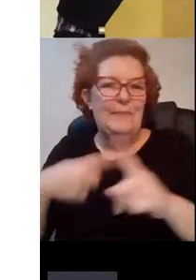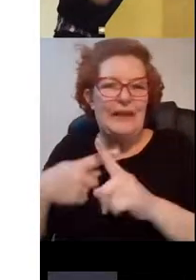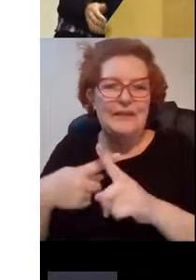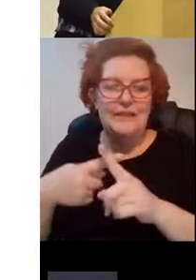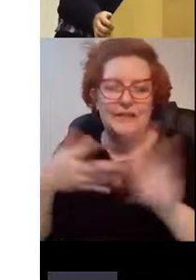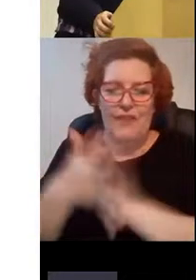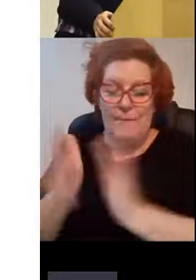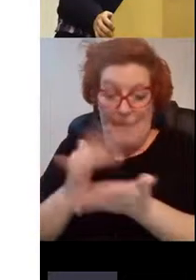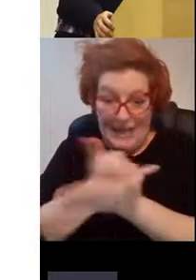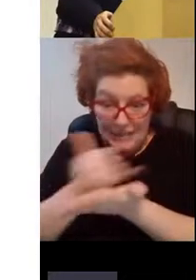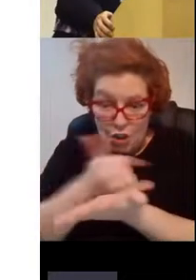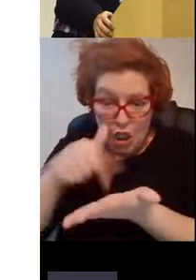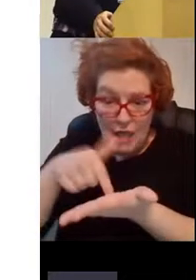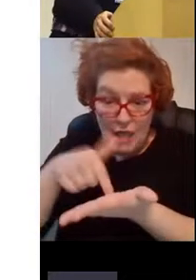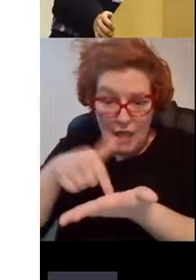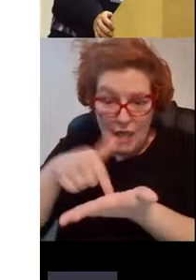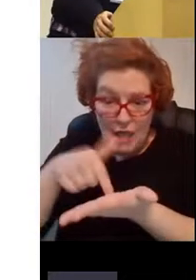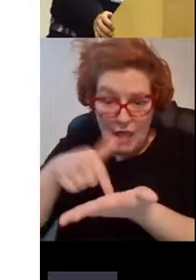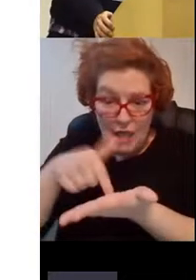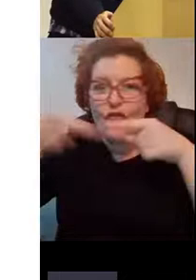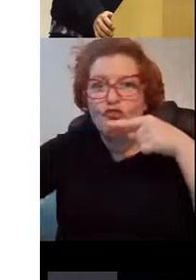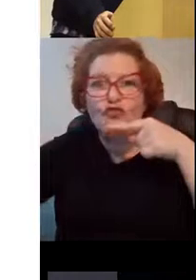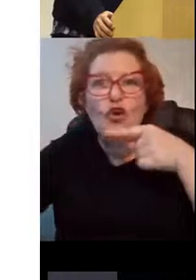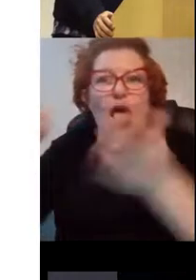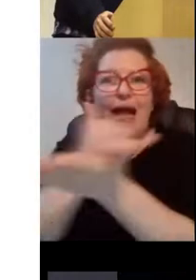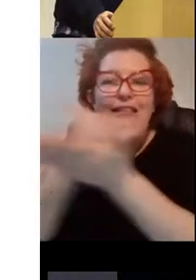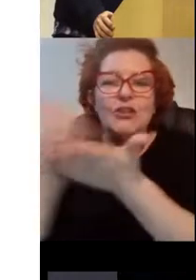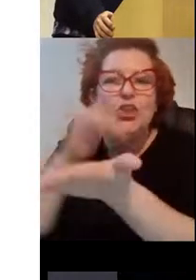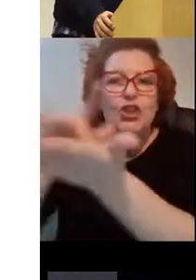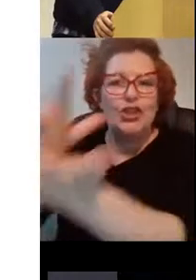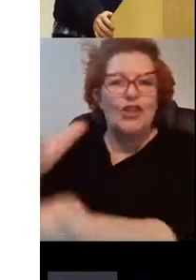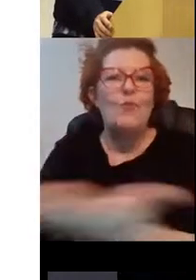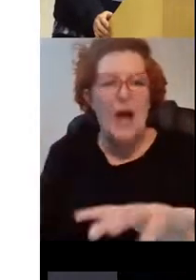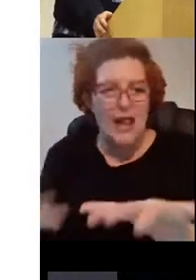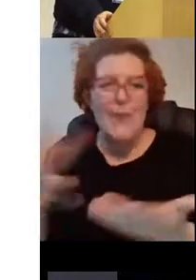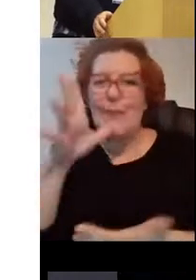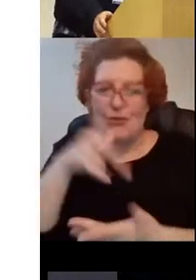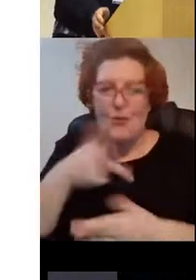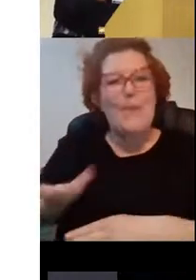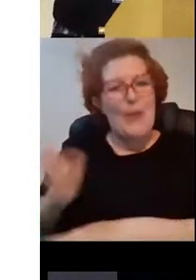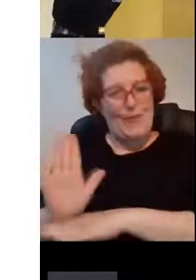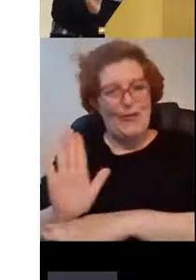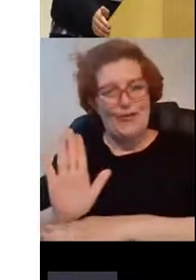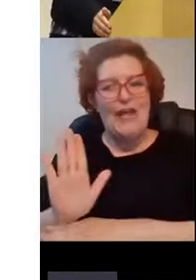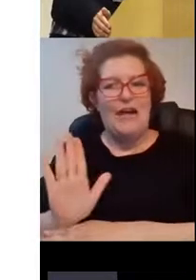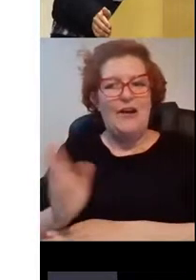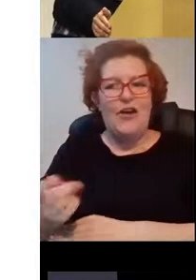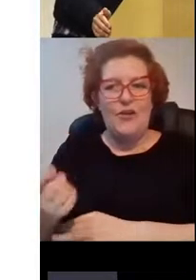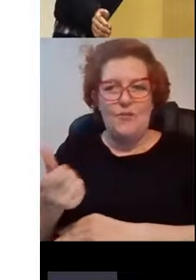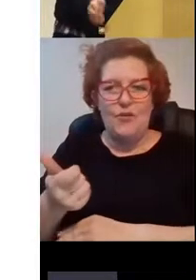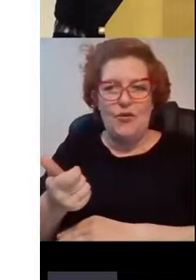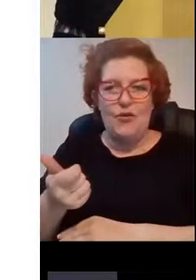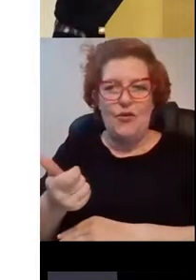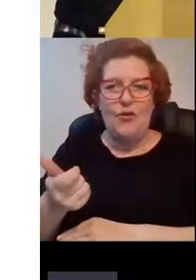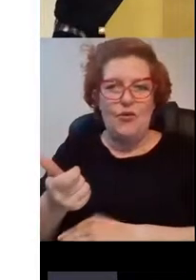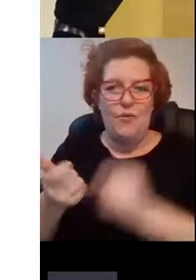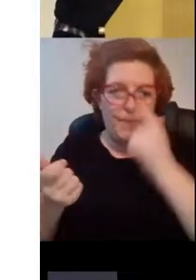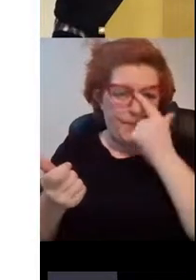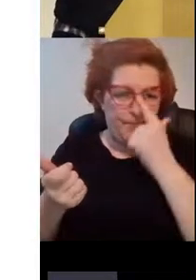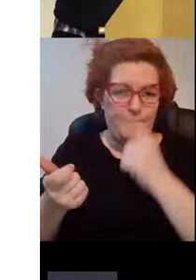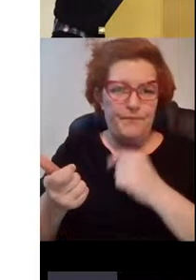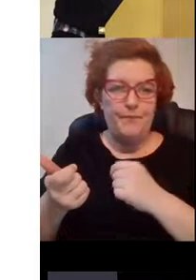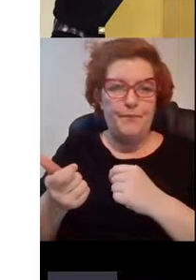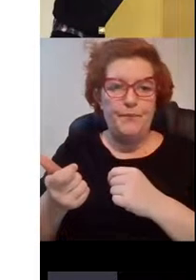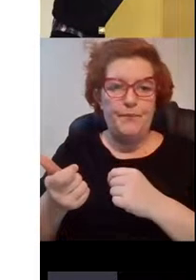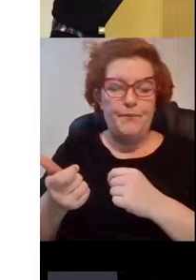para las materias siguientes. Por ese motivo hicimos esta propuesta de presentación de activo al